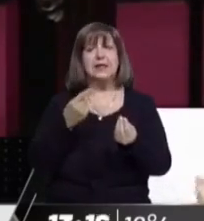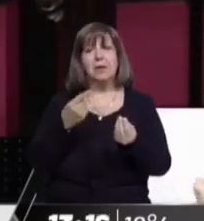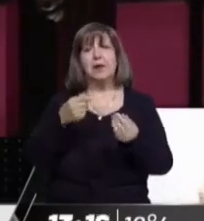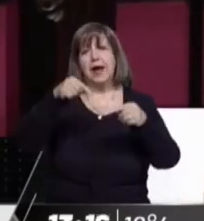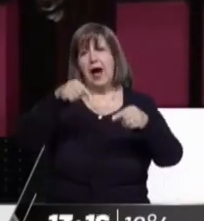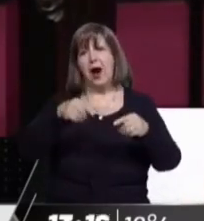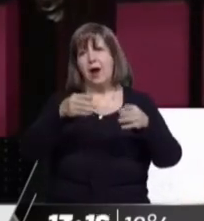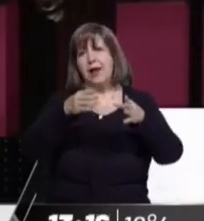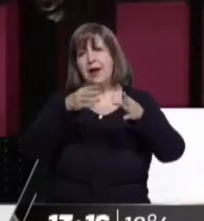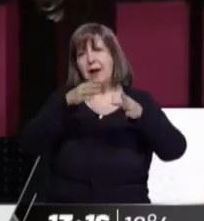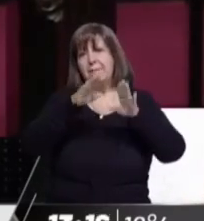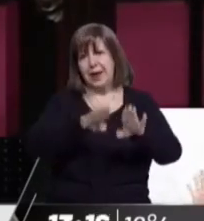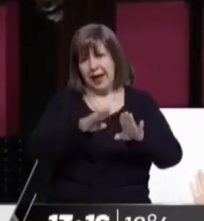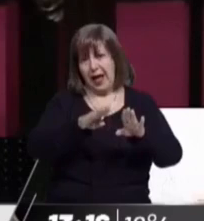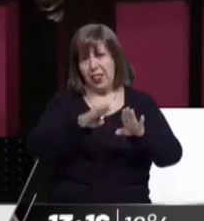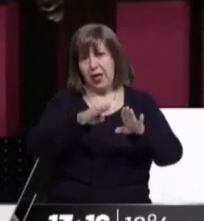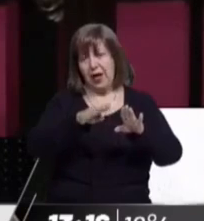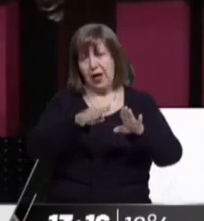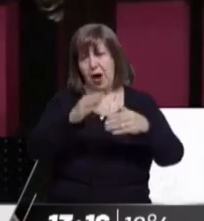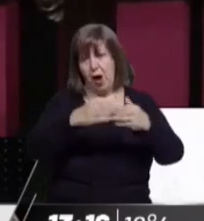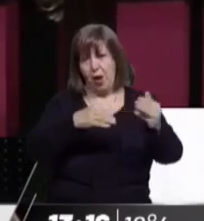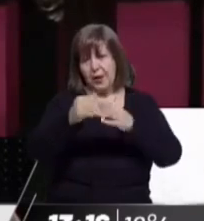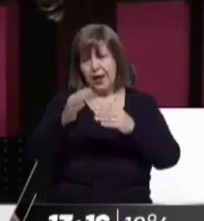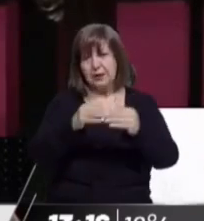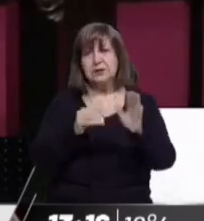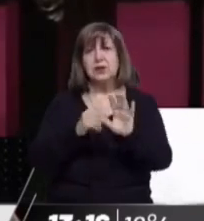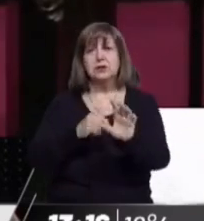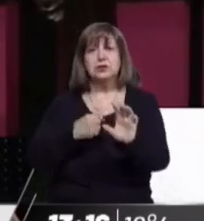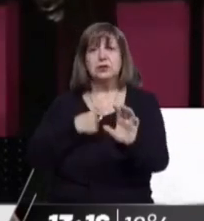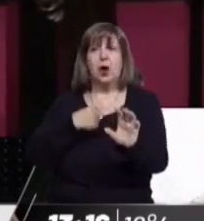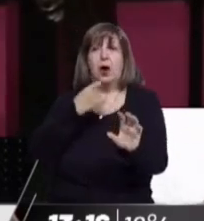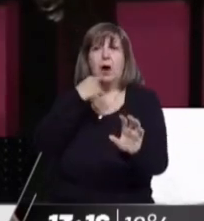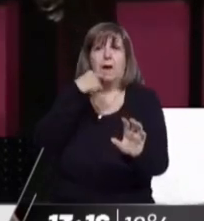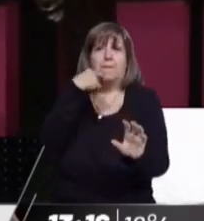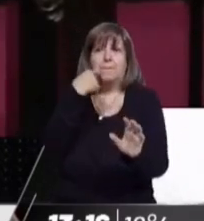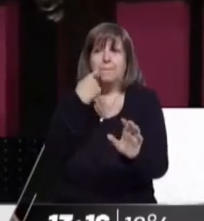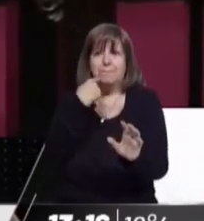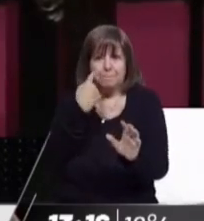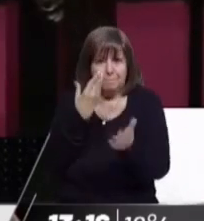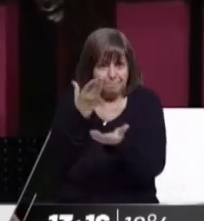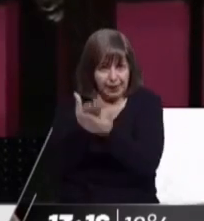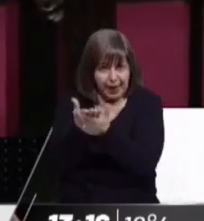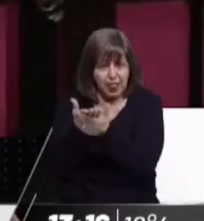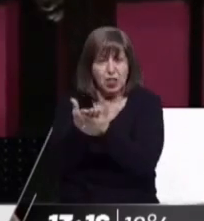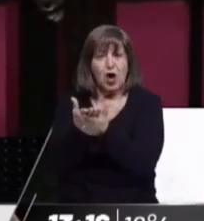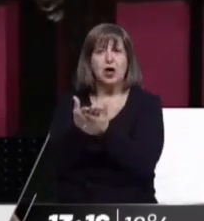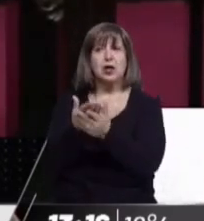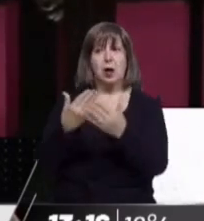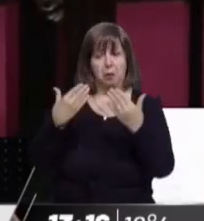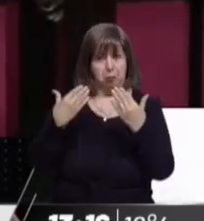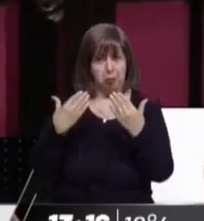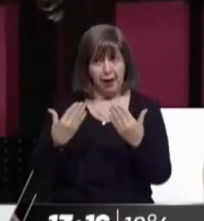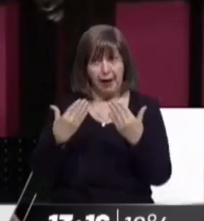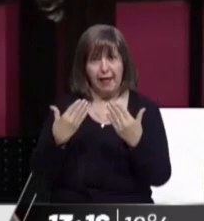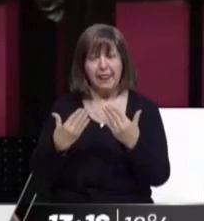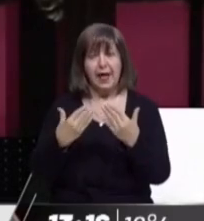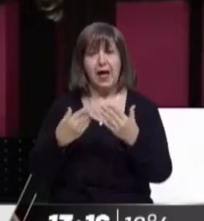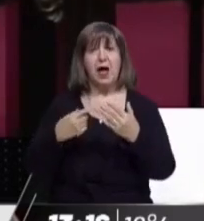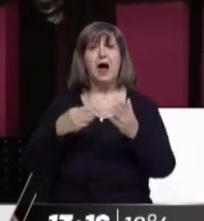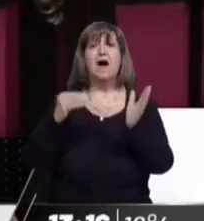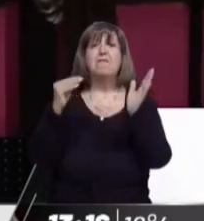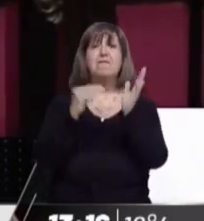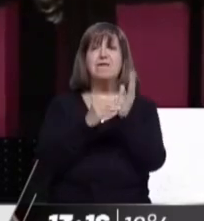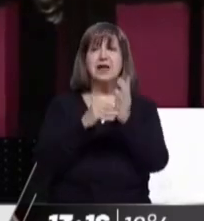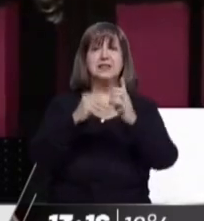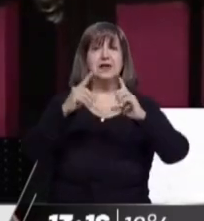obra. Por eso, en todos los casos, quisiera pedir ahora o por las vías correspondientes si podremos tener la posibilidad de tener fechas